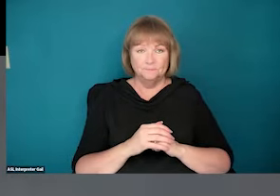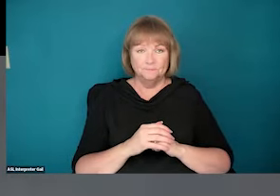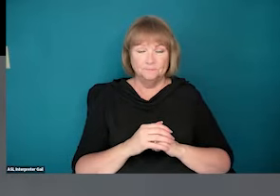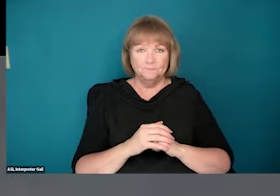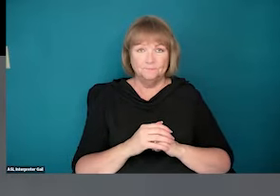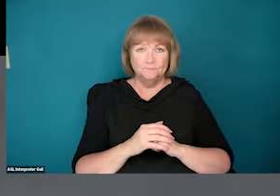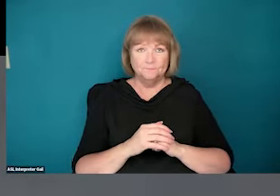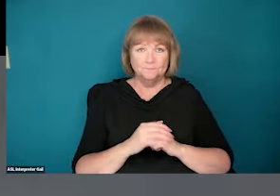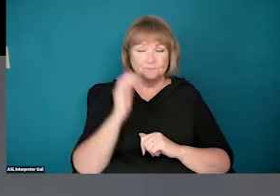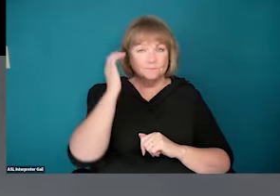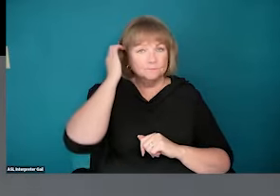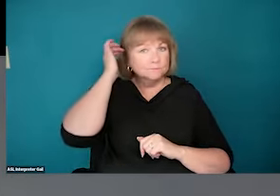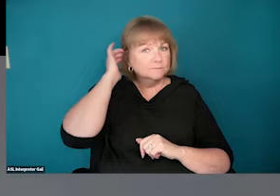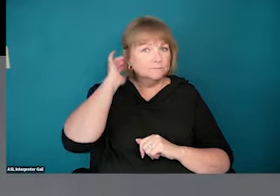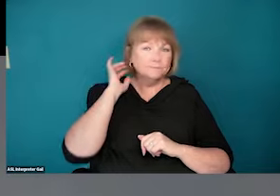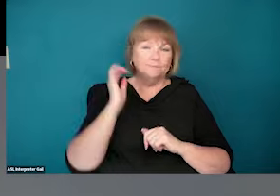¿correcto?